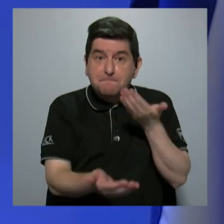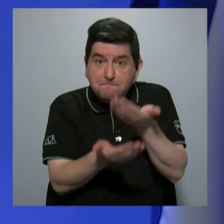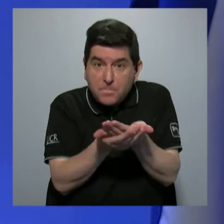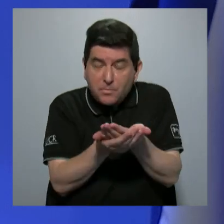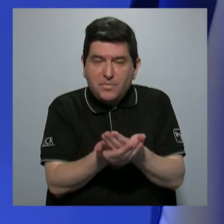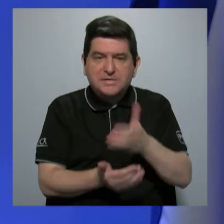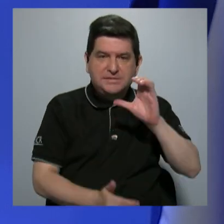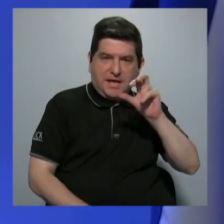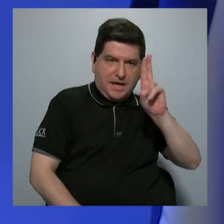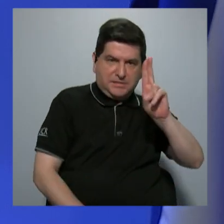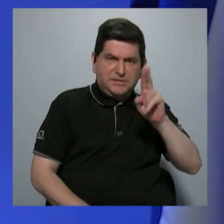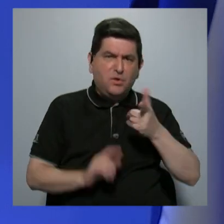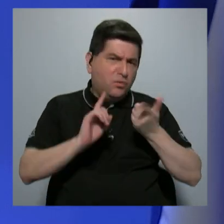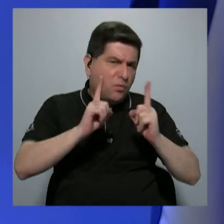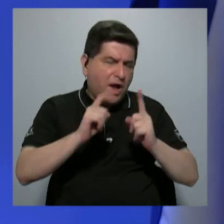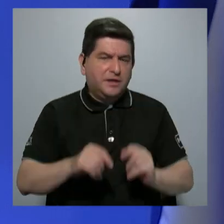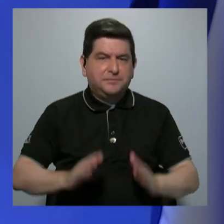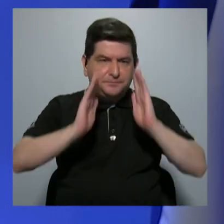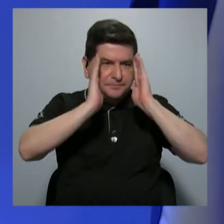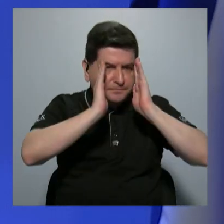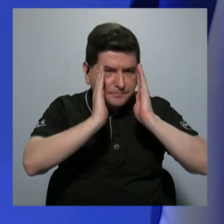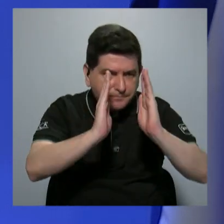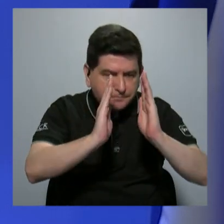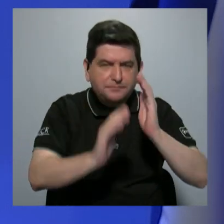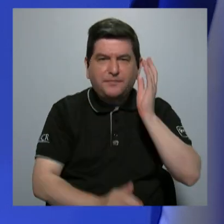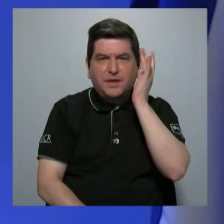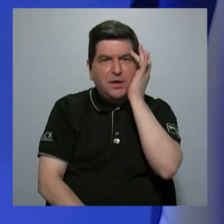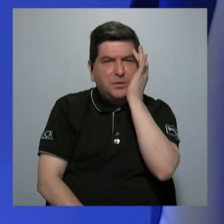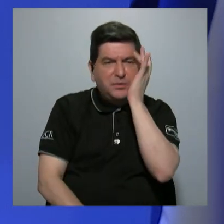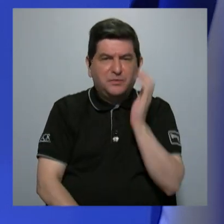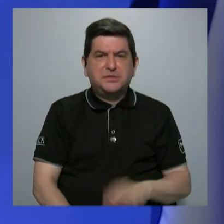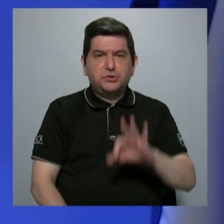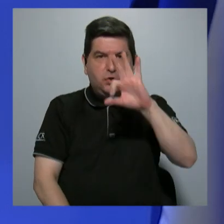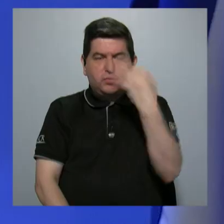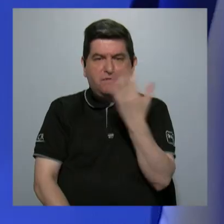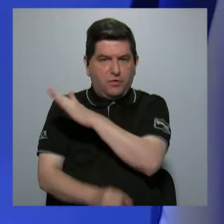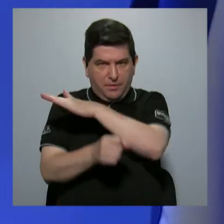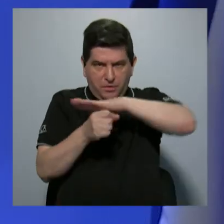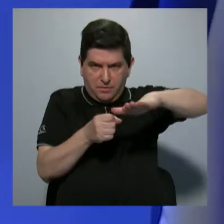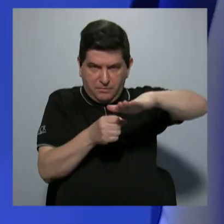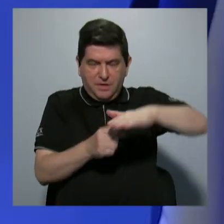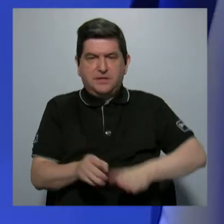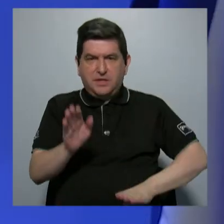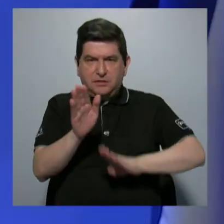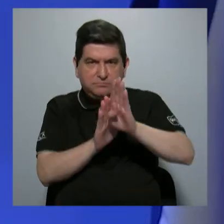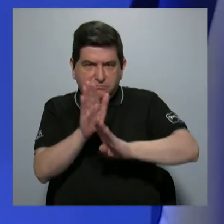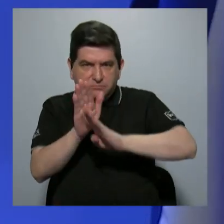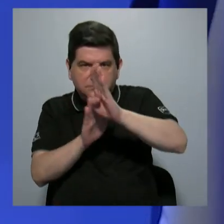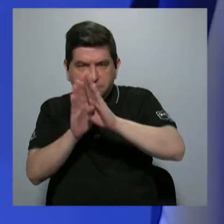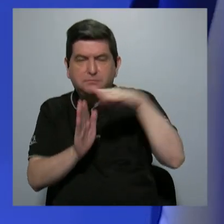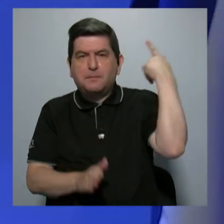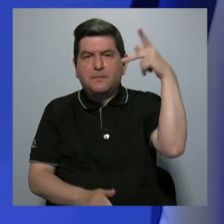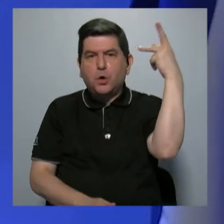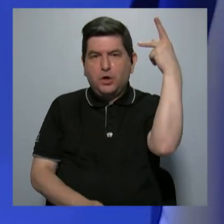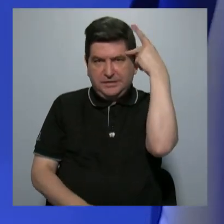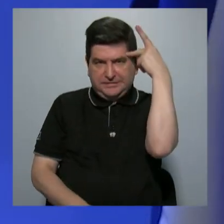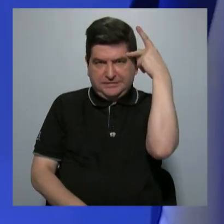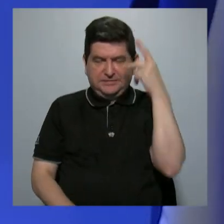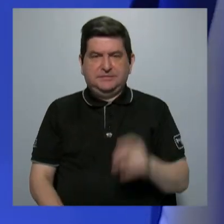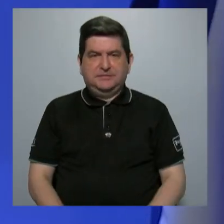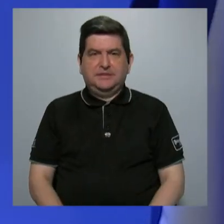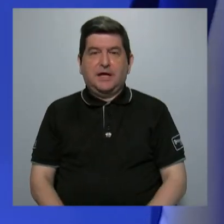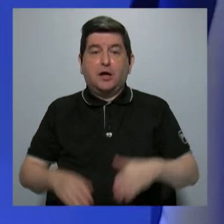Consejo Universitario sería atender esa preocupación de una manera integral, desarrollando una política